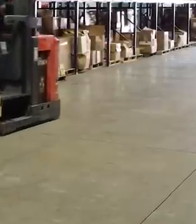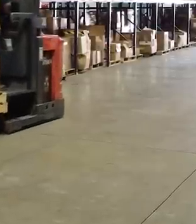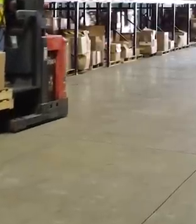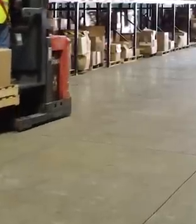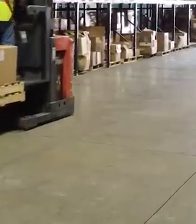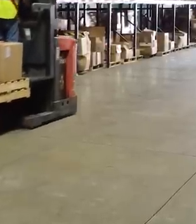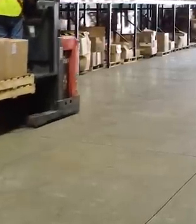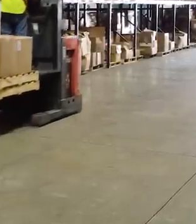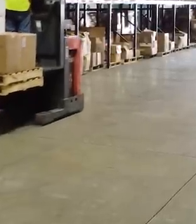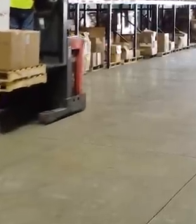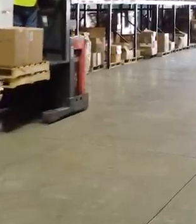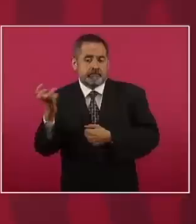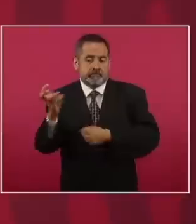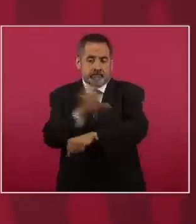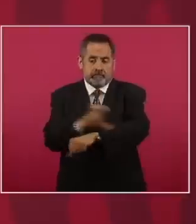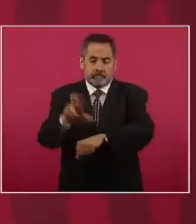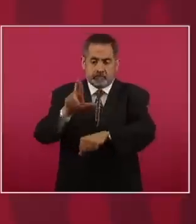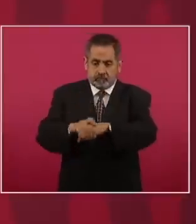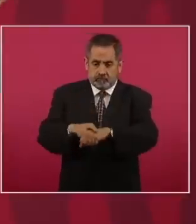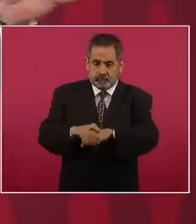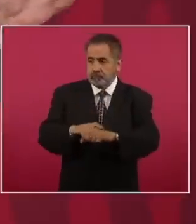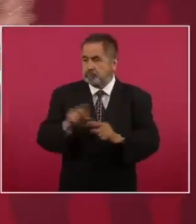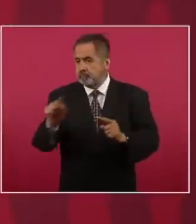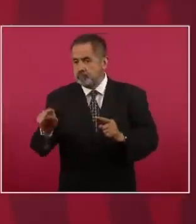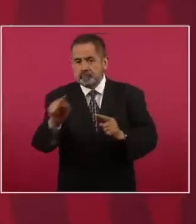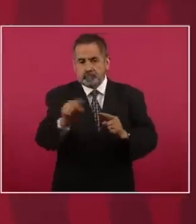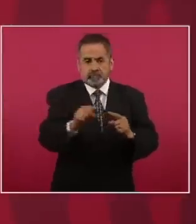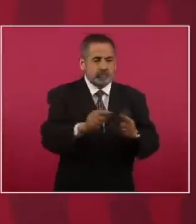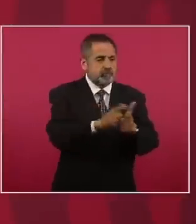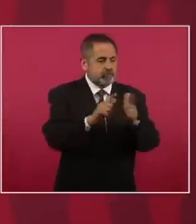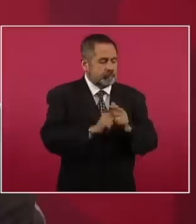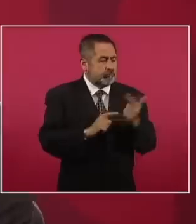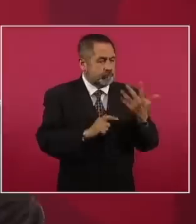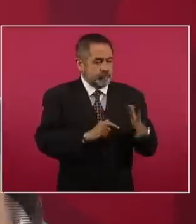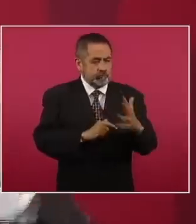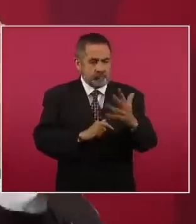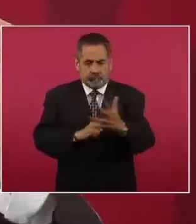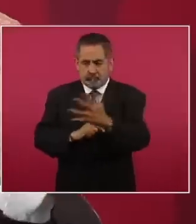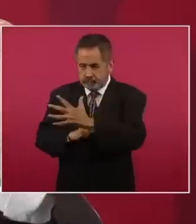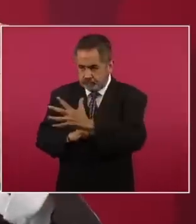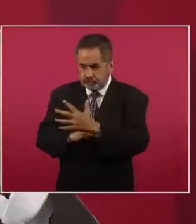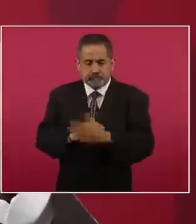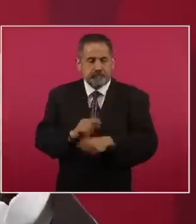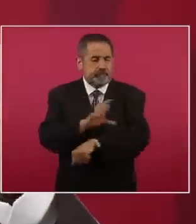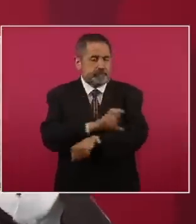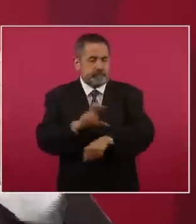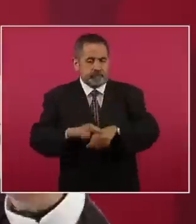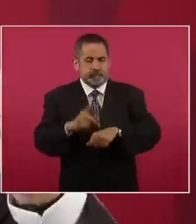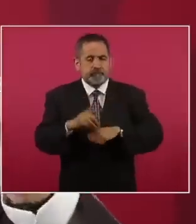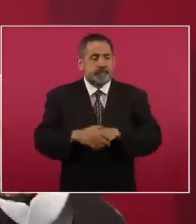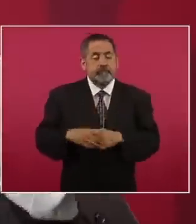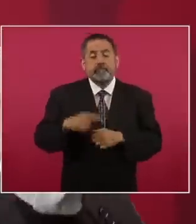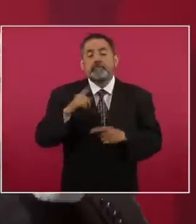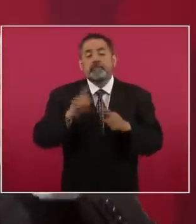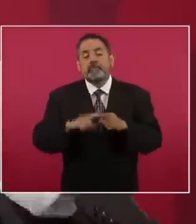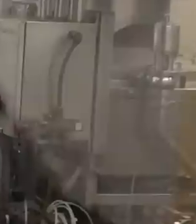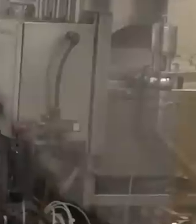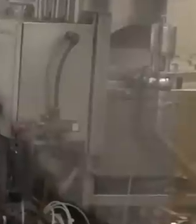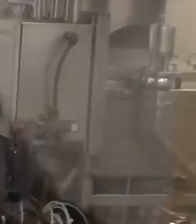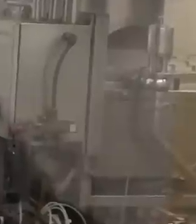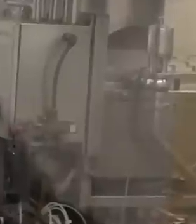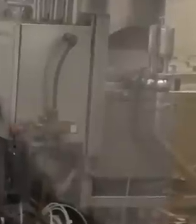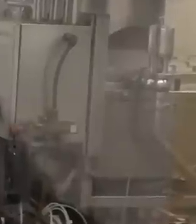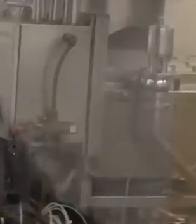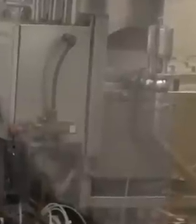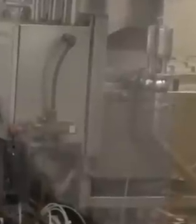300 coordinadores de esos jóvenes en equipos de 10, y está diseñado para hijos de